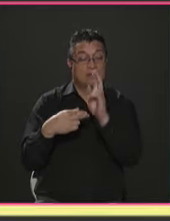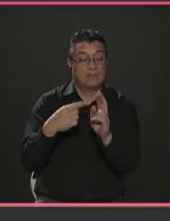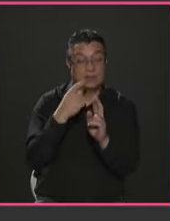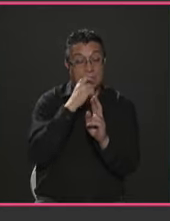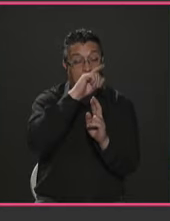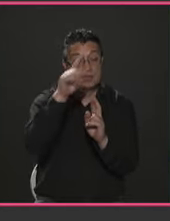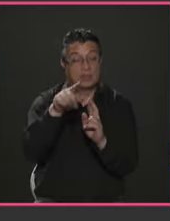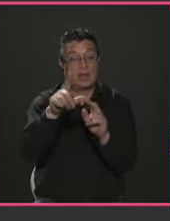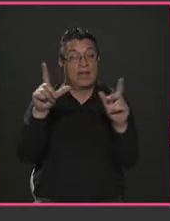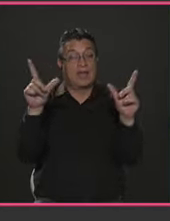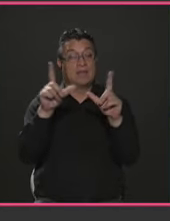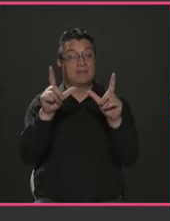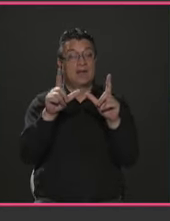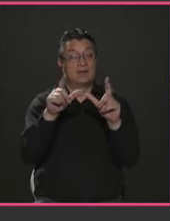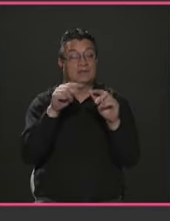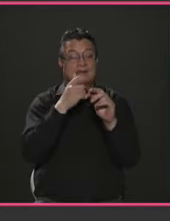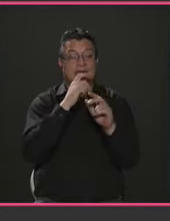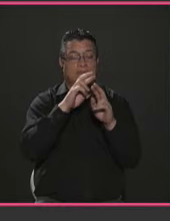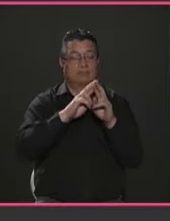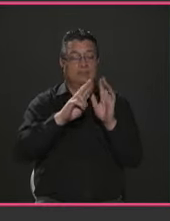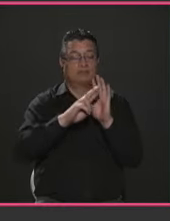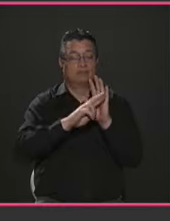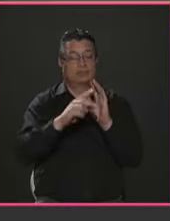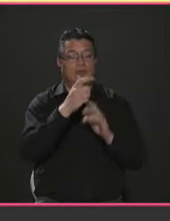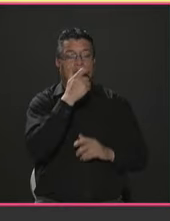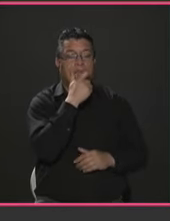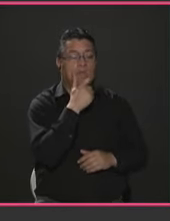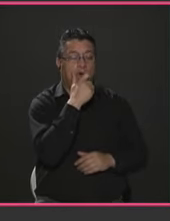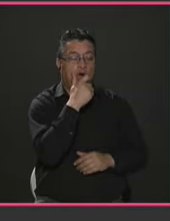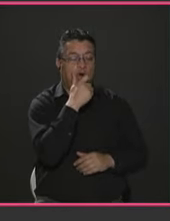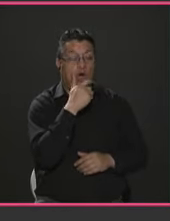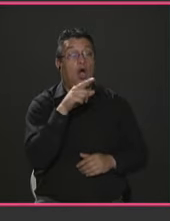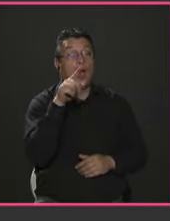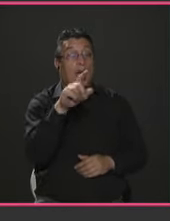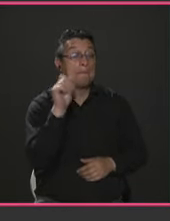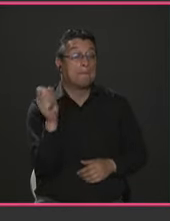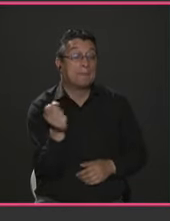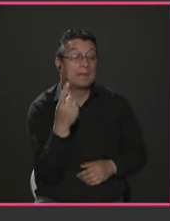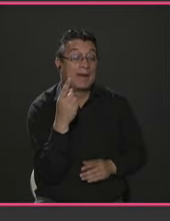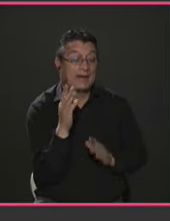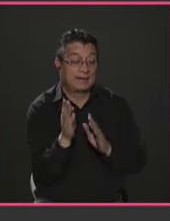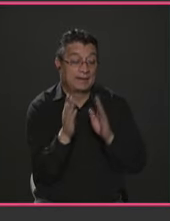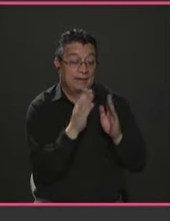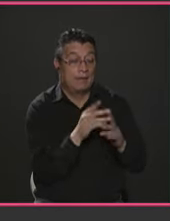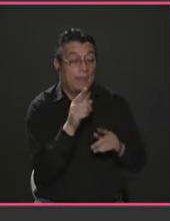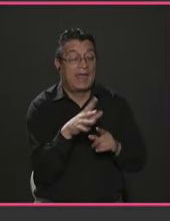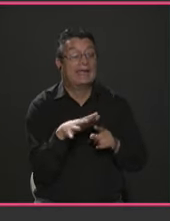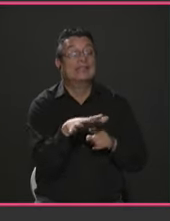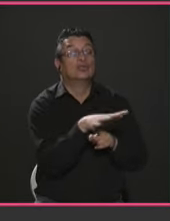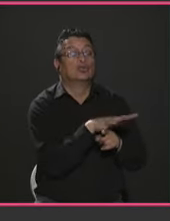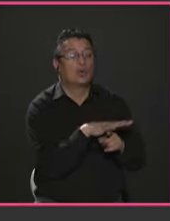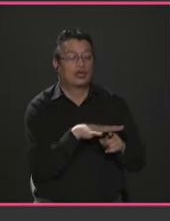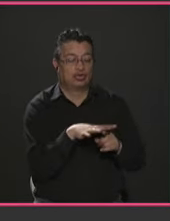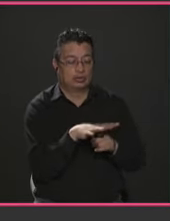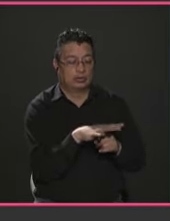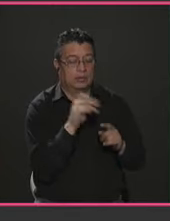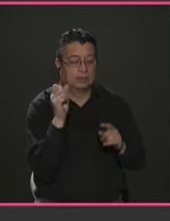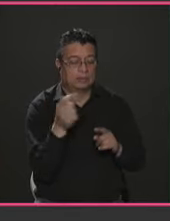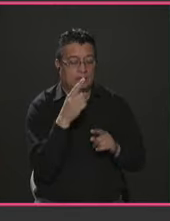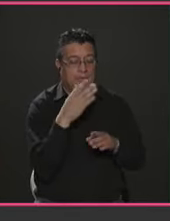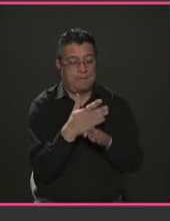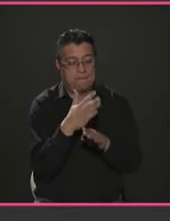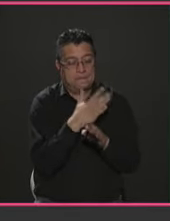diría la imagen representa un mono Yo podría decir bueno que la primera parte de esa de esa frase el contexto cierto es lo